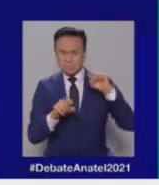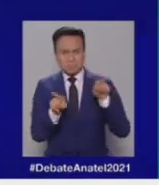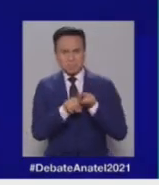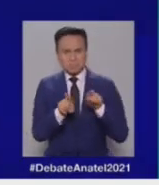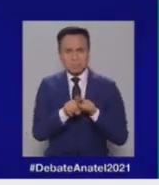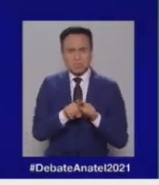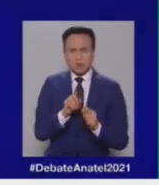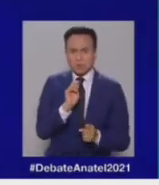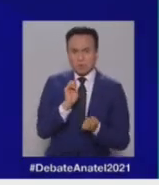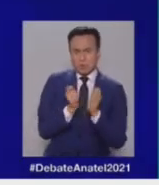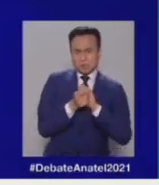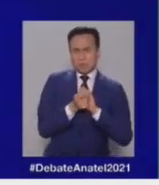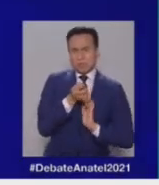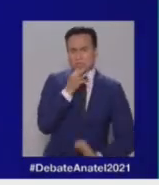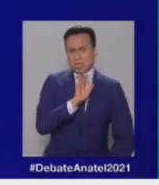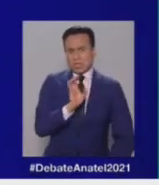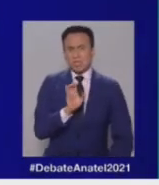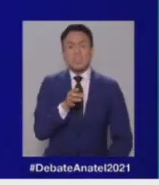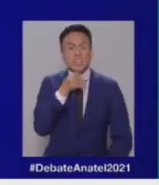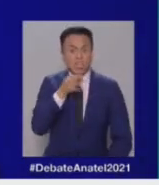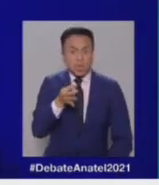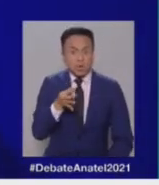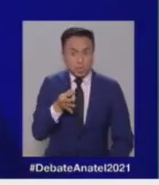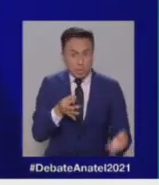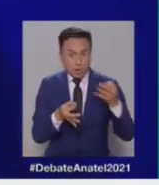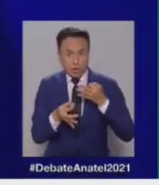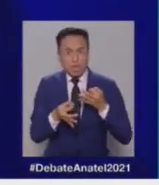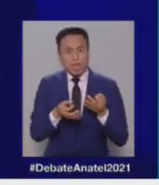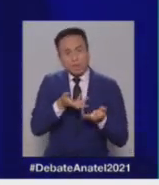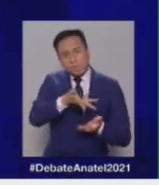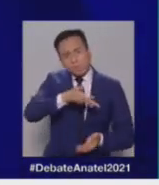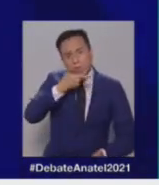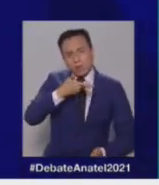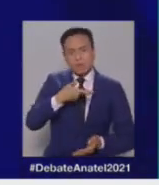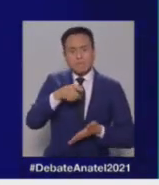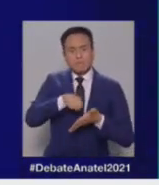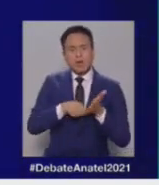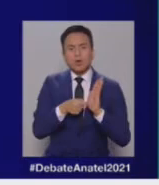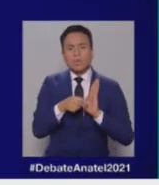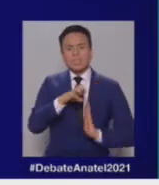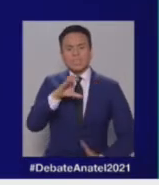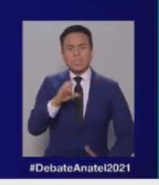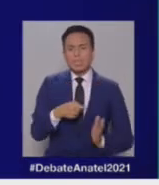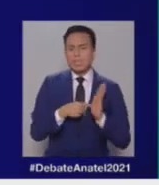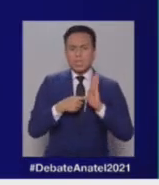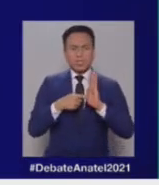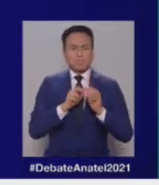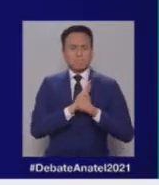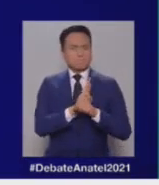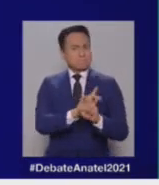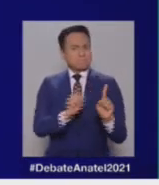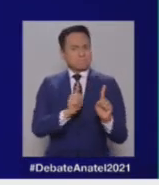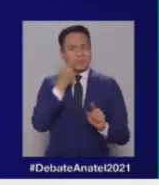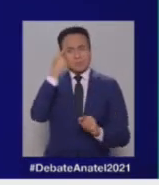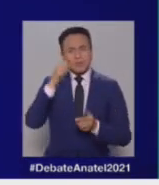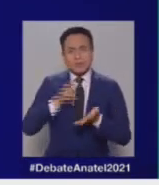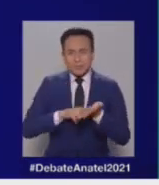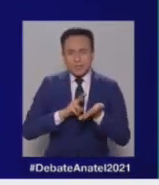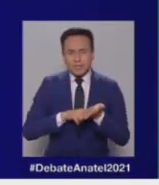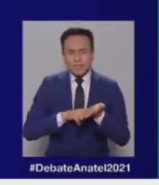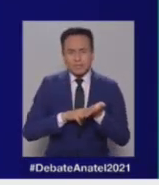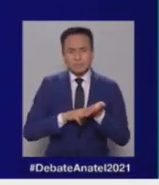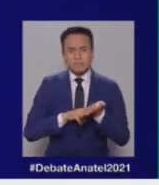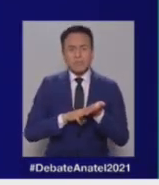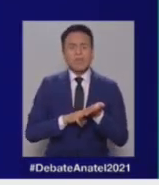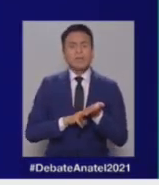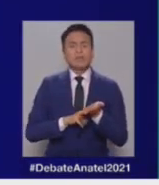recibido felicitaciones. Respecto a los que van y vuelven, hay algunos que sufren un mal que se llama encuestitis. Como no hay encuesta ahora, parece que están